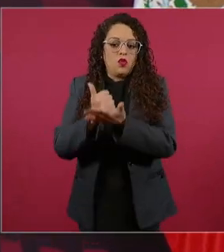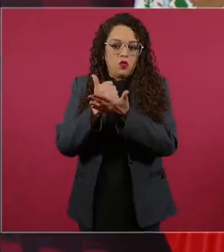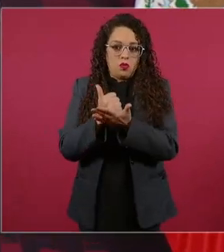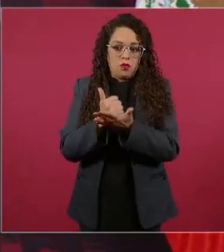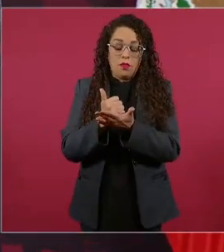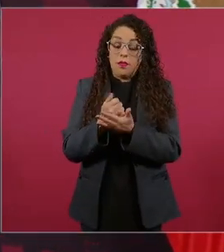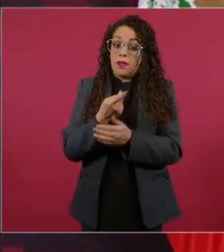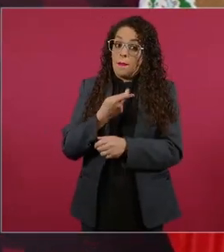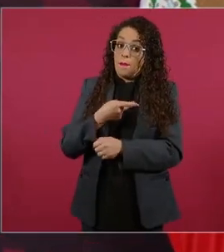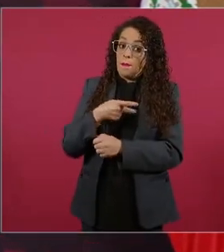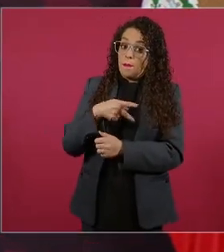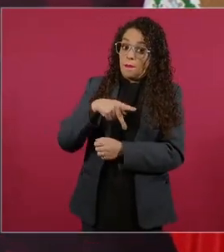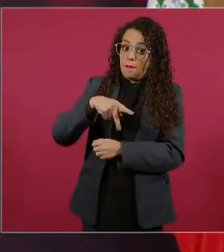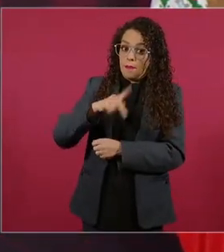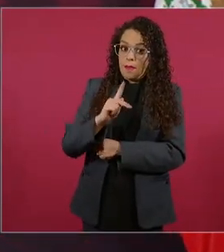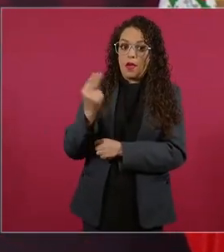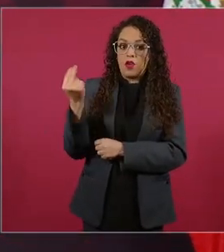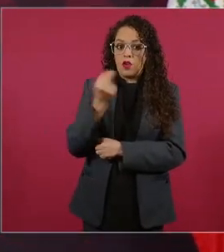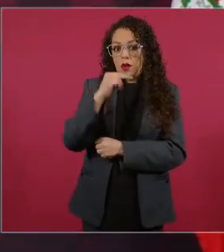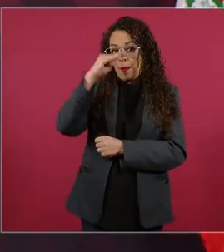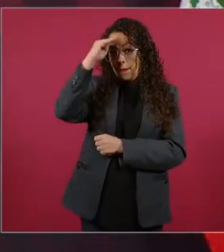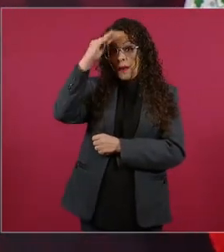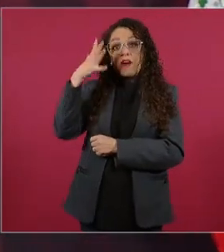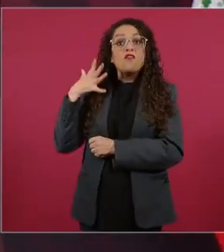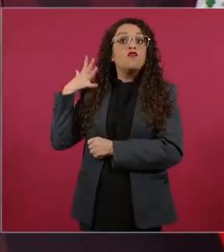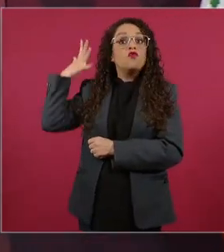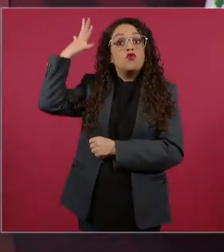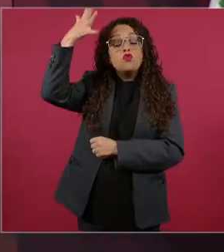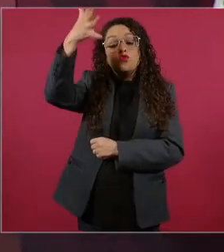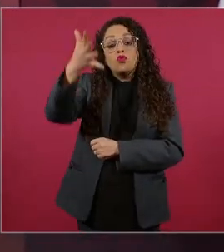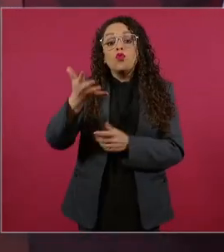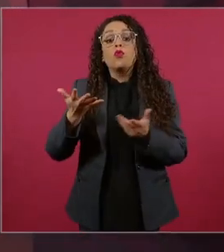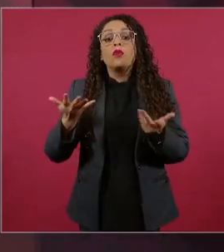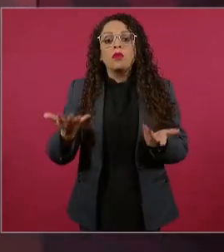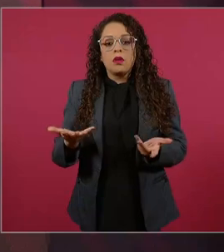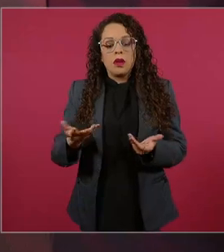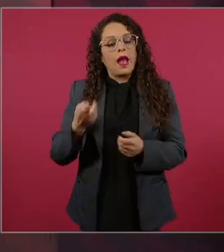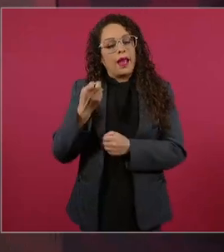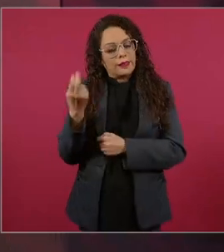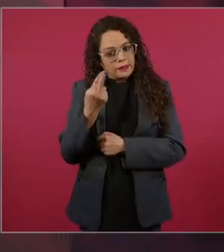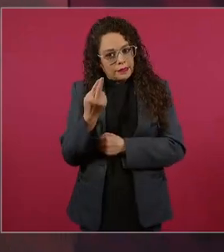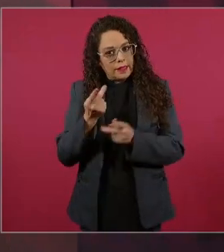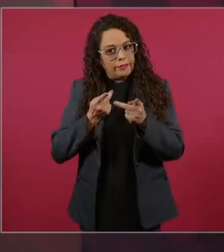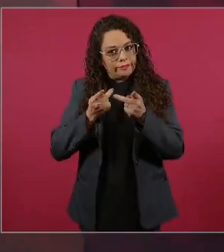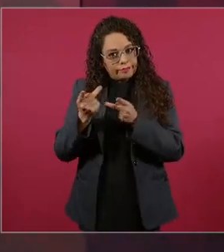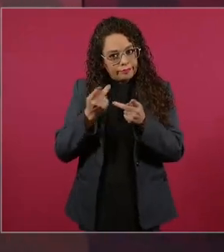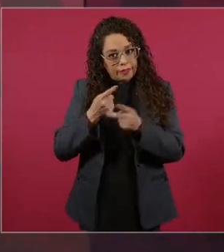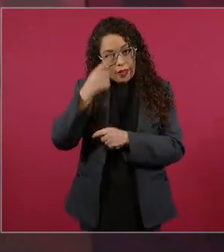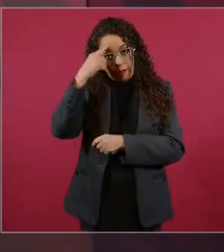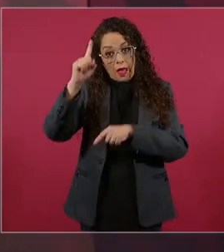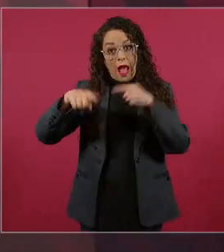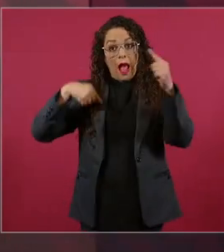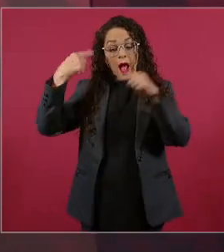trabajar hacia adelante para que no se repita, para que en el próximo